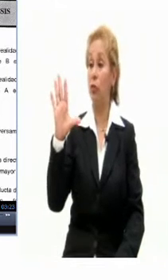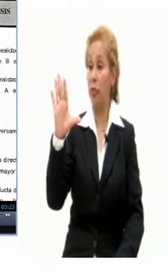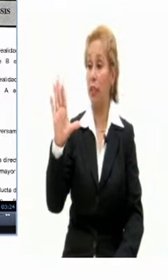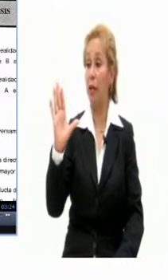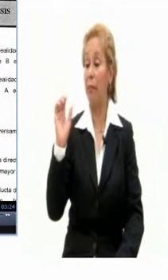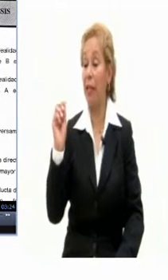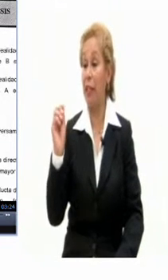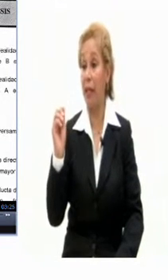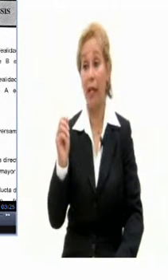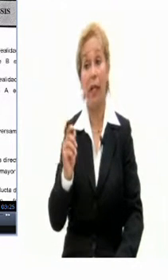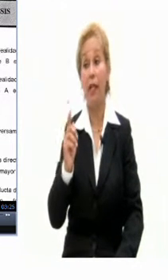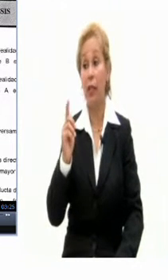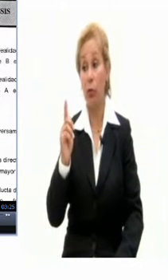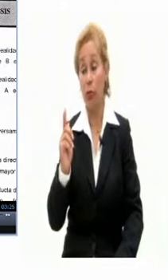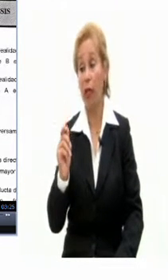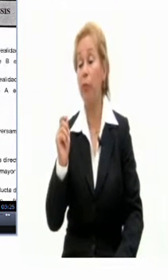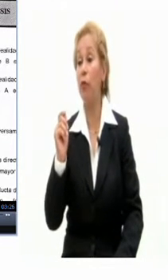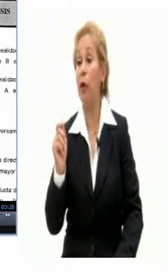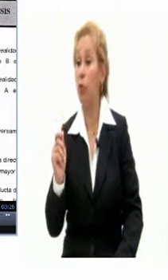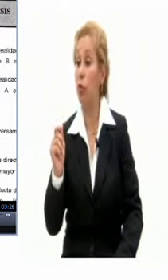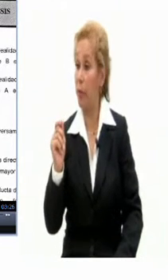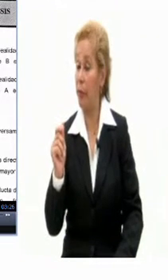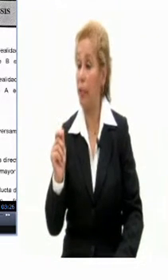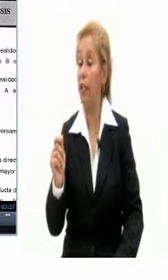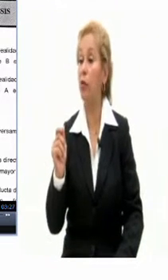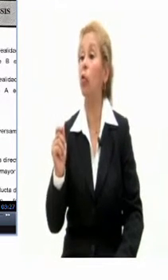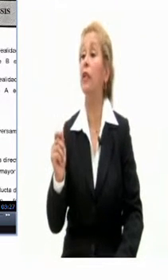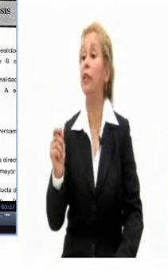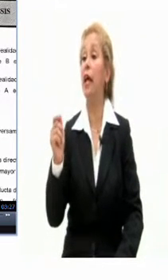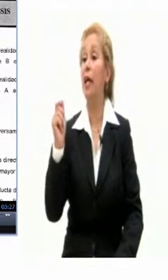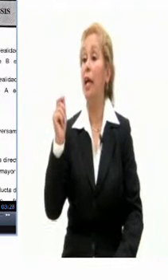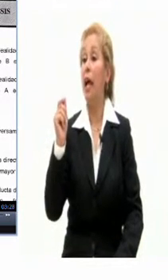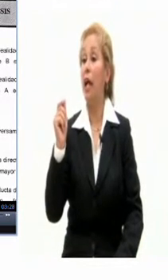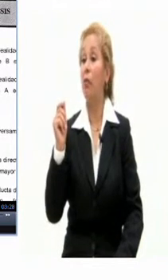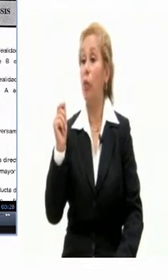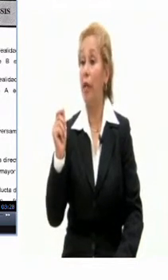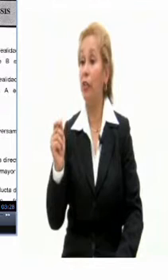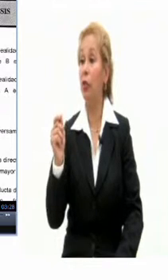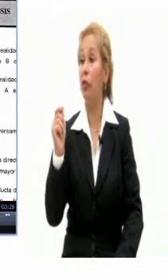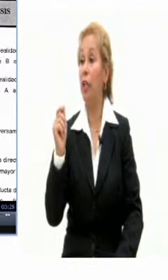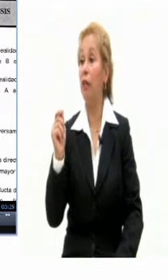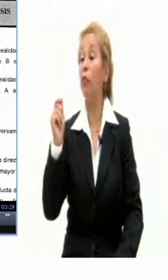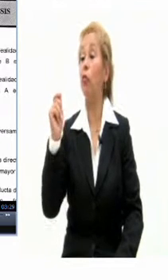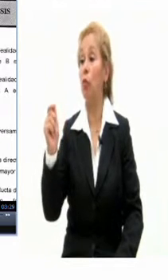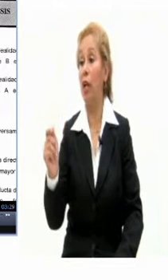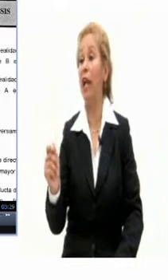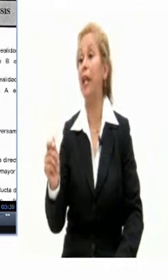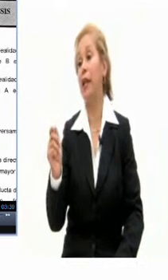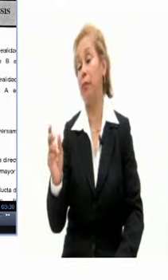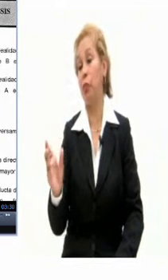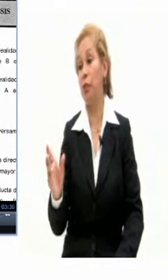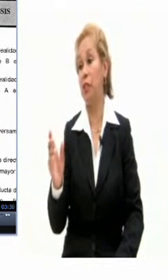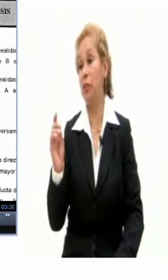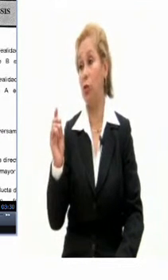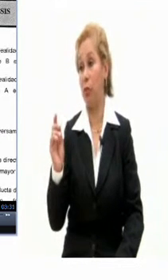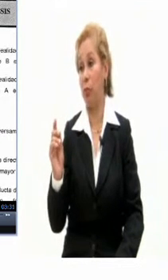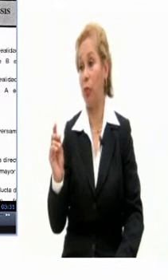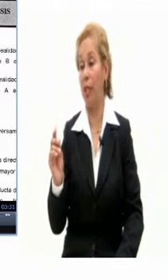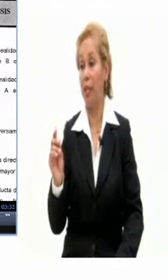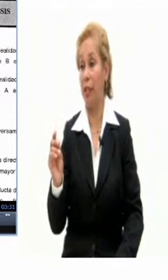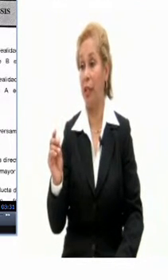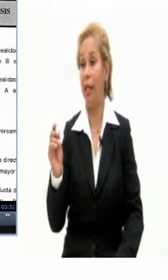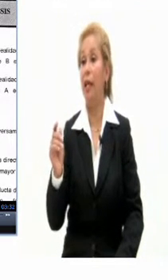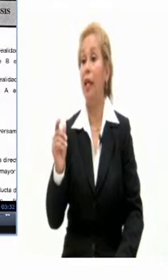vamos a enfocarnos en esta práctica que usted, por favor, debe tener en cuenta al momento de formular la